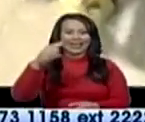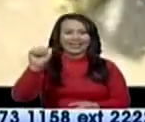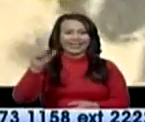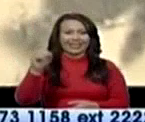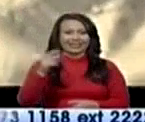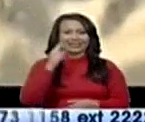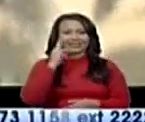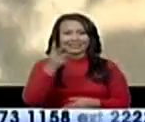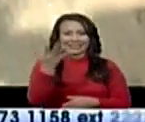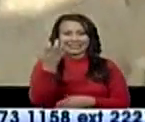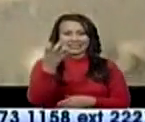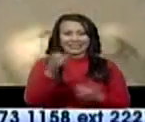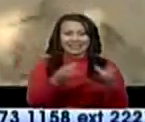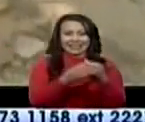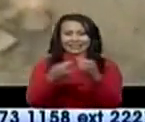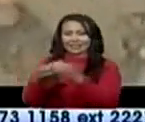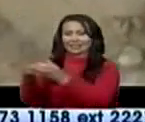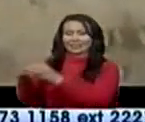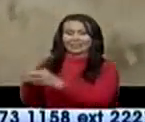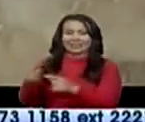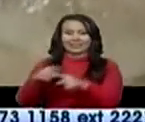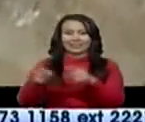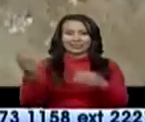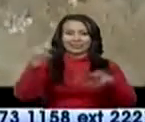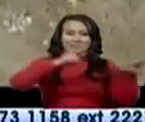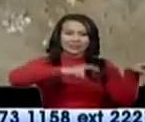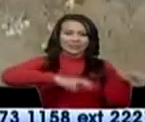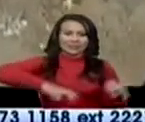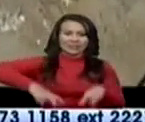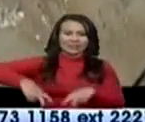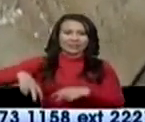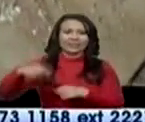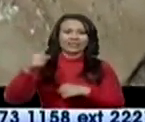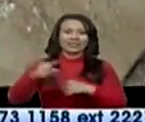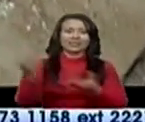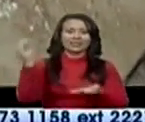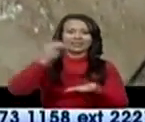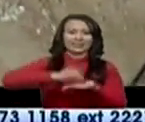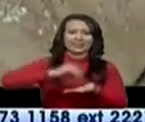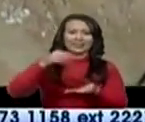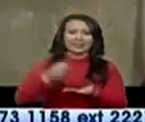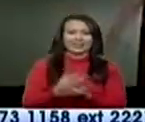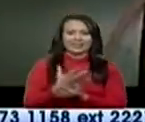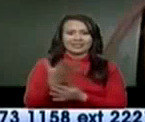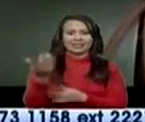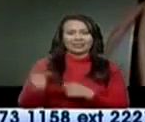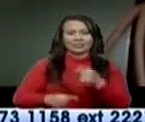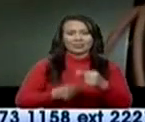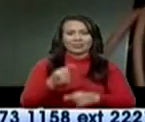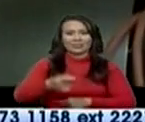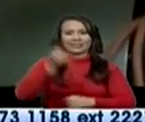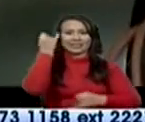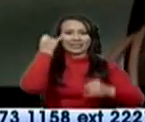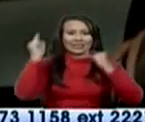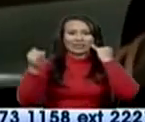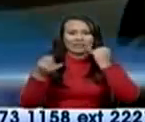15 asociaciones que tras décadas de solo cultivarlo, decidieron incursionar en algo más.